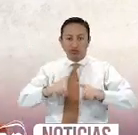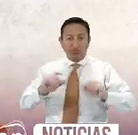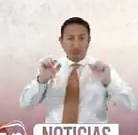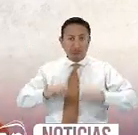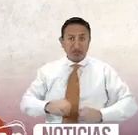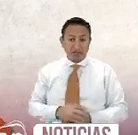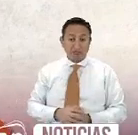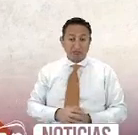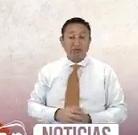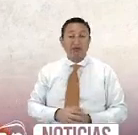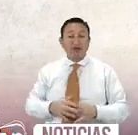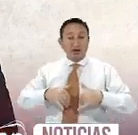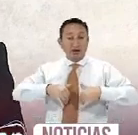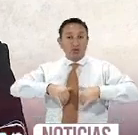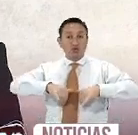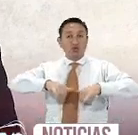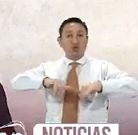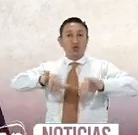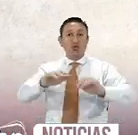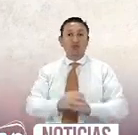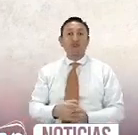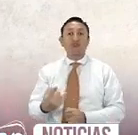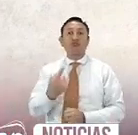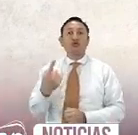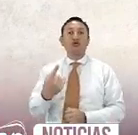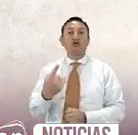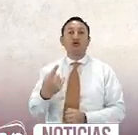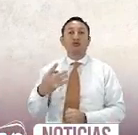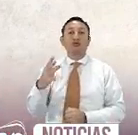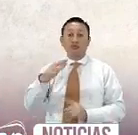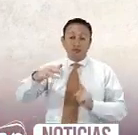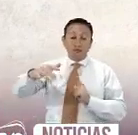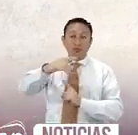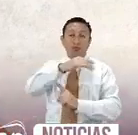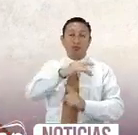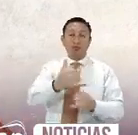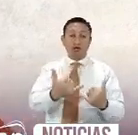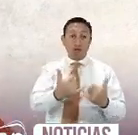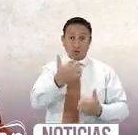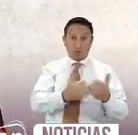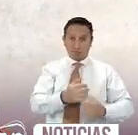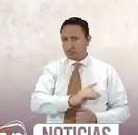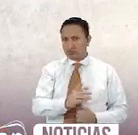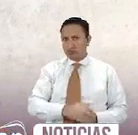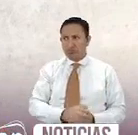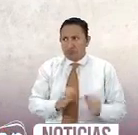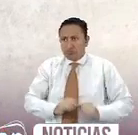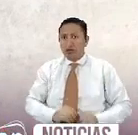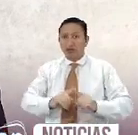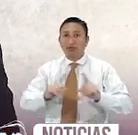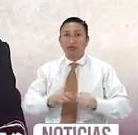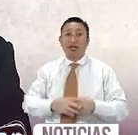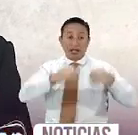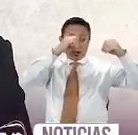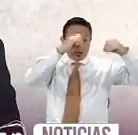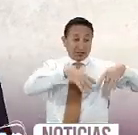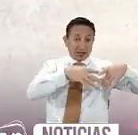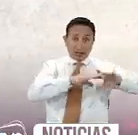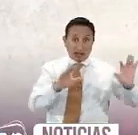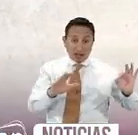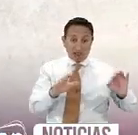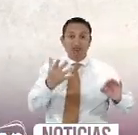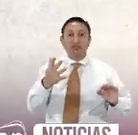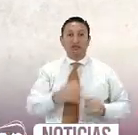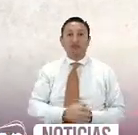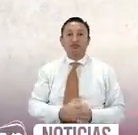tener firmeza y no solo dependa del medio ambiente y suceda lo que pasa el día de hoy, que no llueve y no tenemos energía. Entonces,